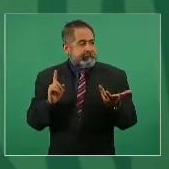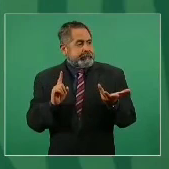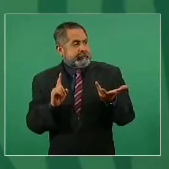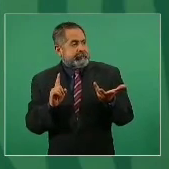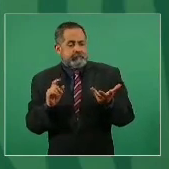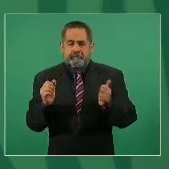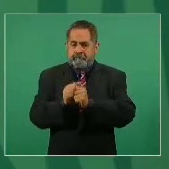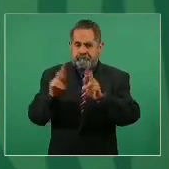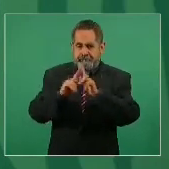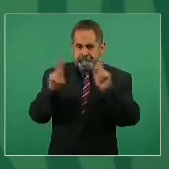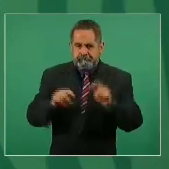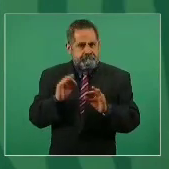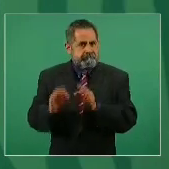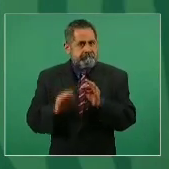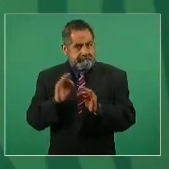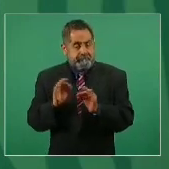de manera pacífica,